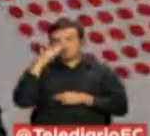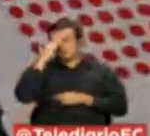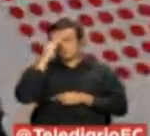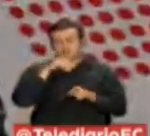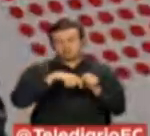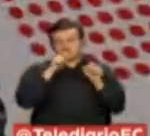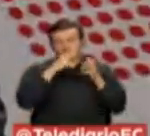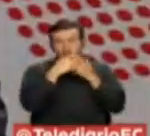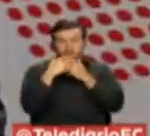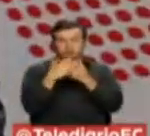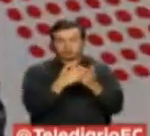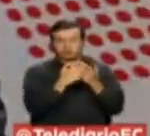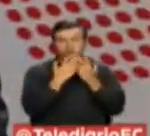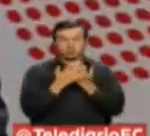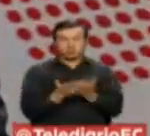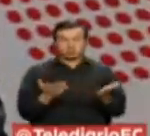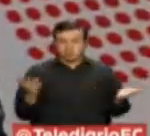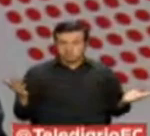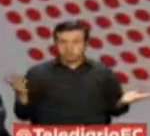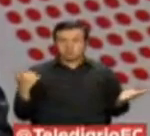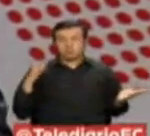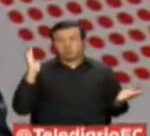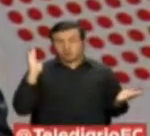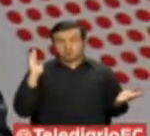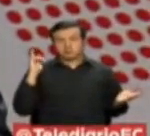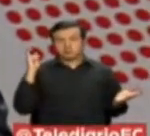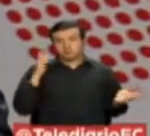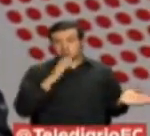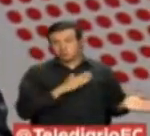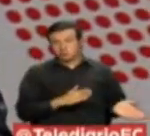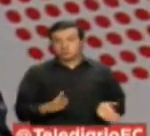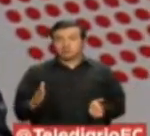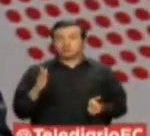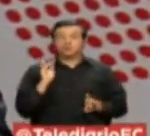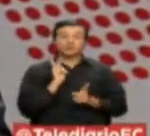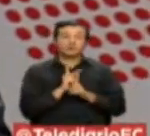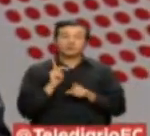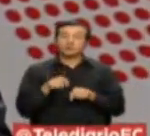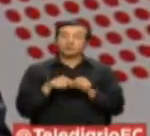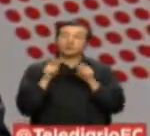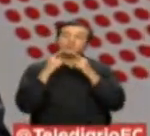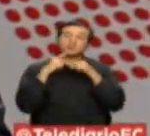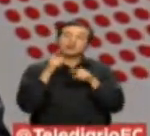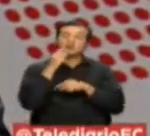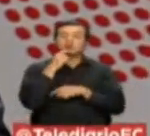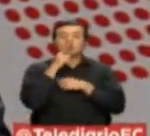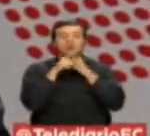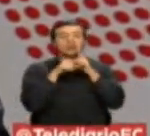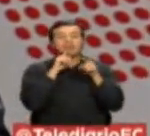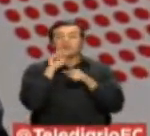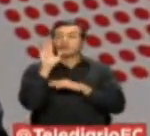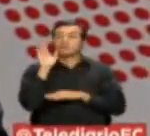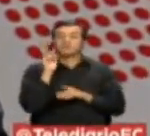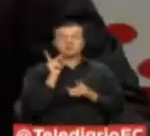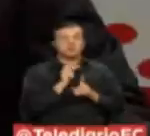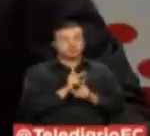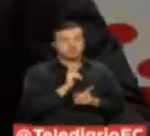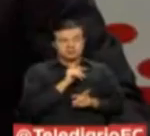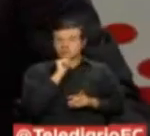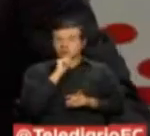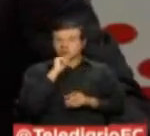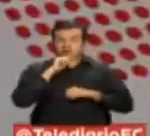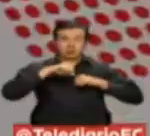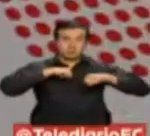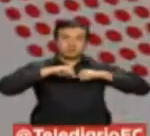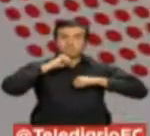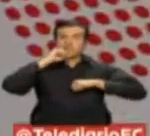convenios interinstitucionales, pero más que eso, terminan siendo meras declaraciones, compromisos escritos en papel. ¿Cree usted que no están operando? Pero